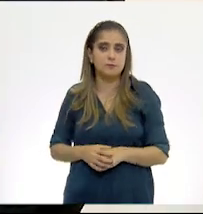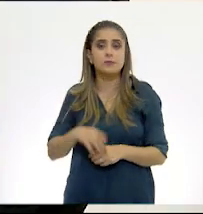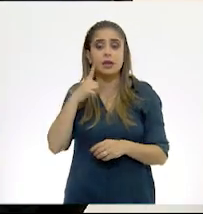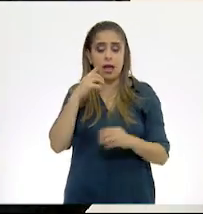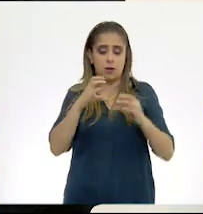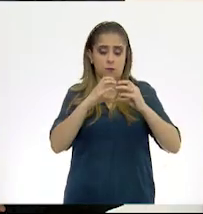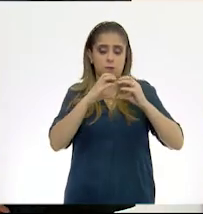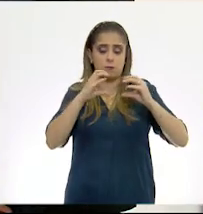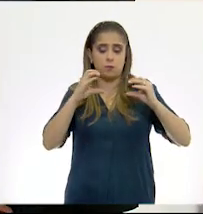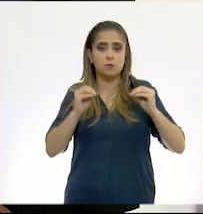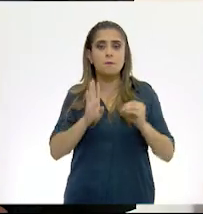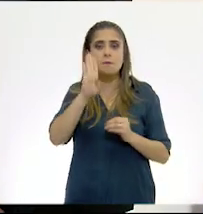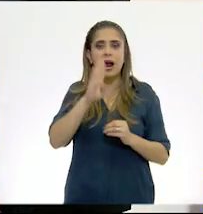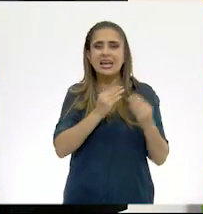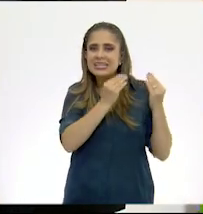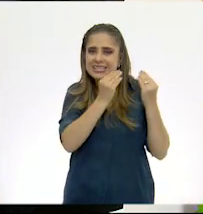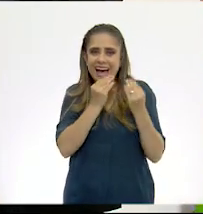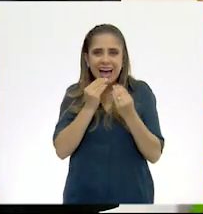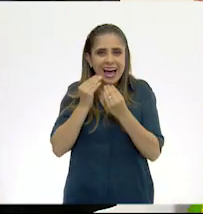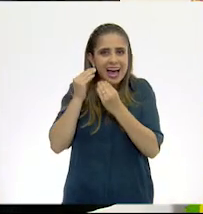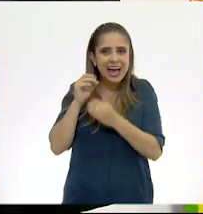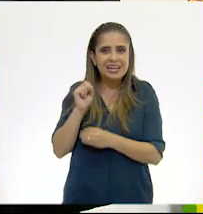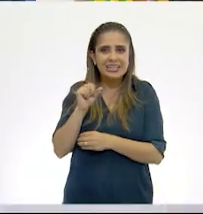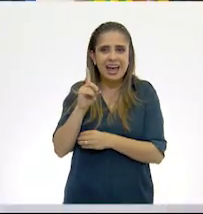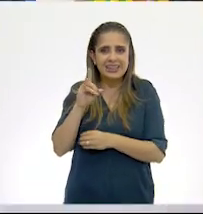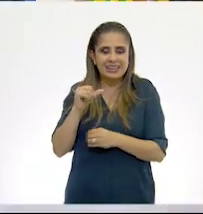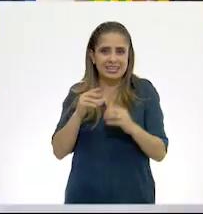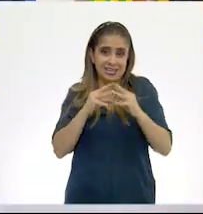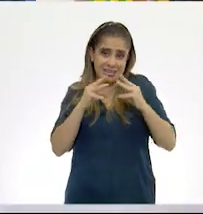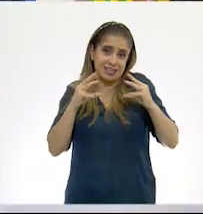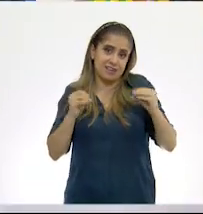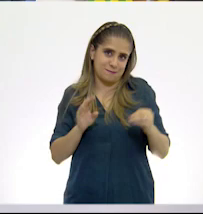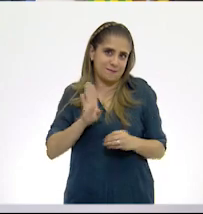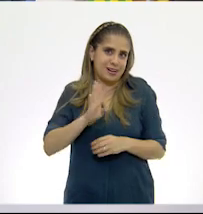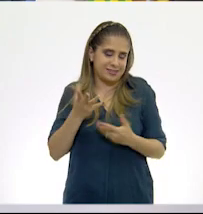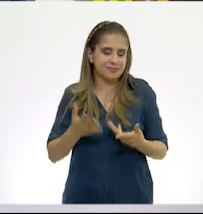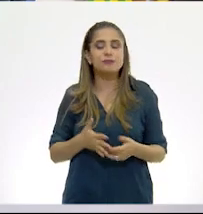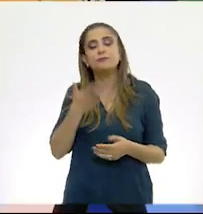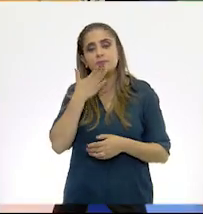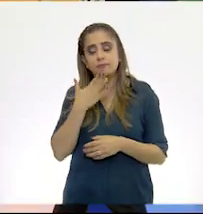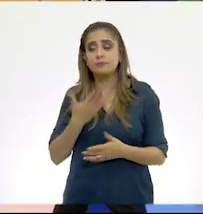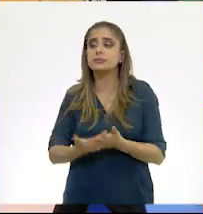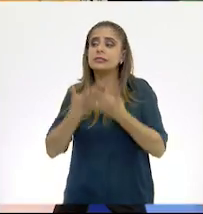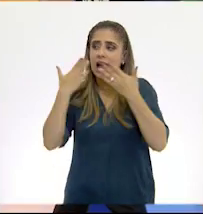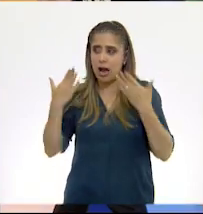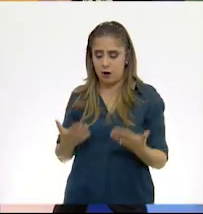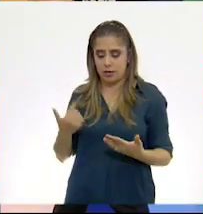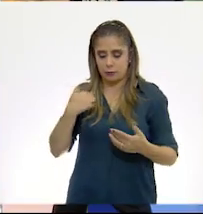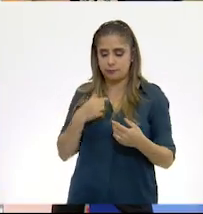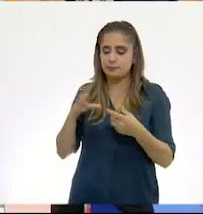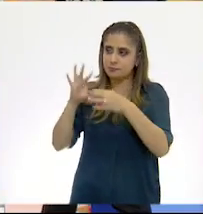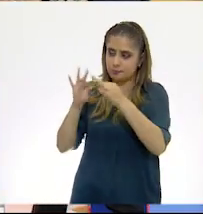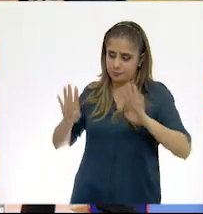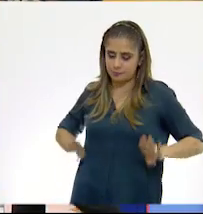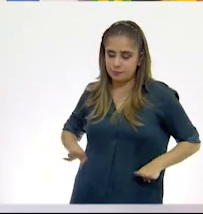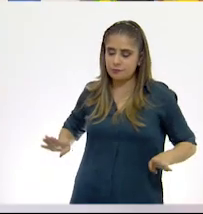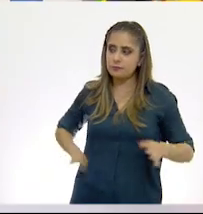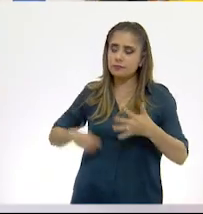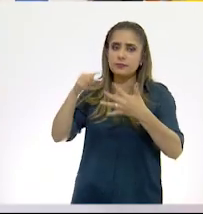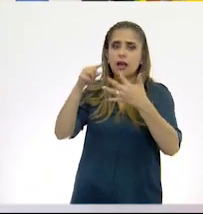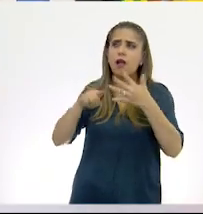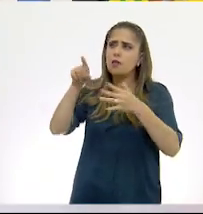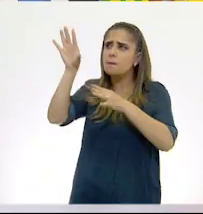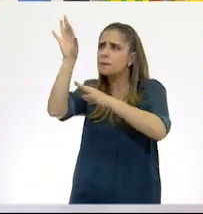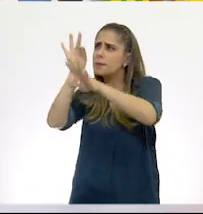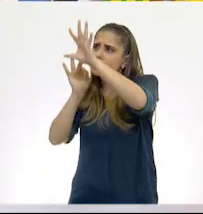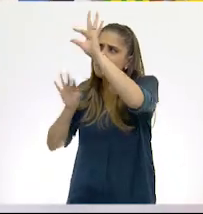óvalo. Ajá. Muy bien. ¿Qué te parece si ahora me pones del lado izquierdo? Sí. Todas las